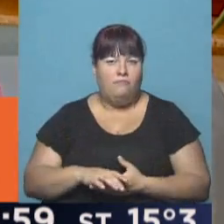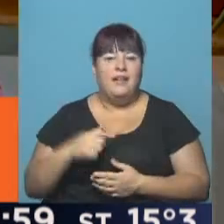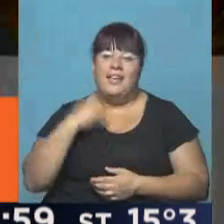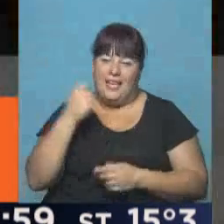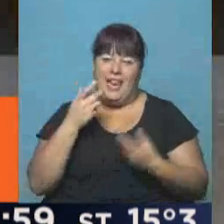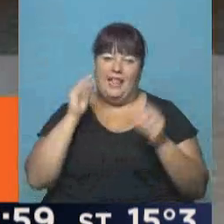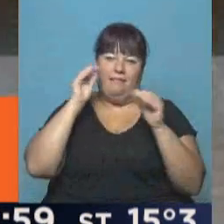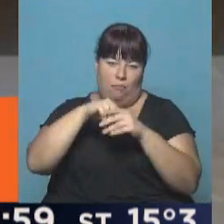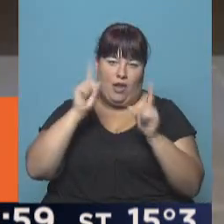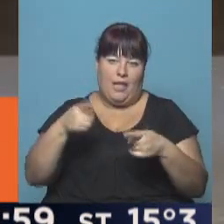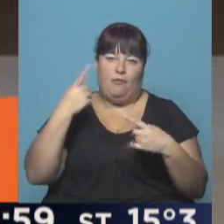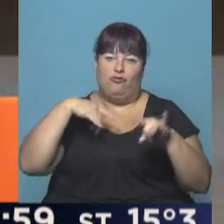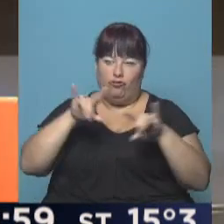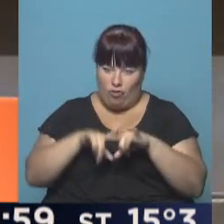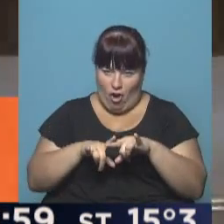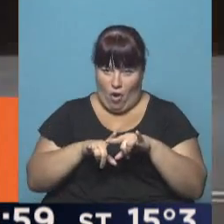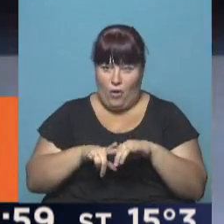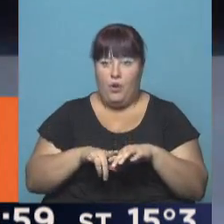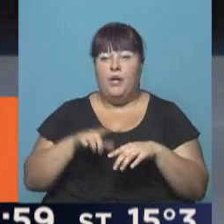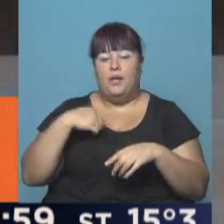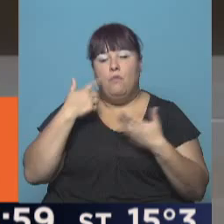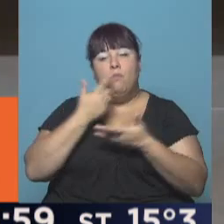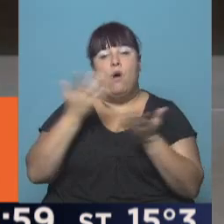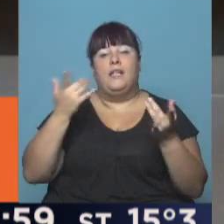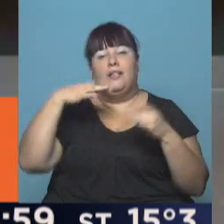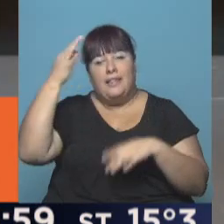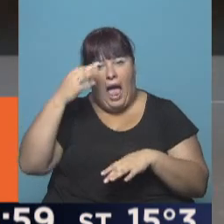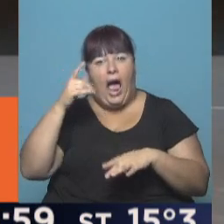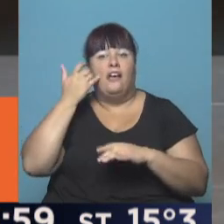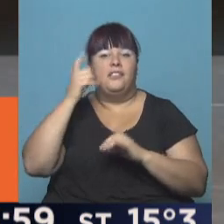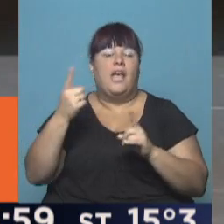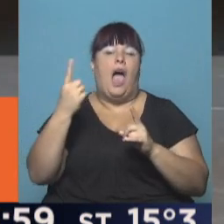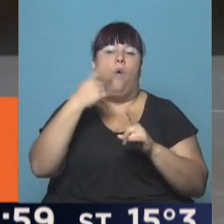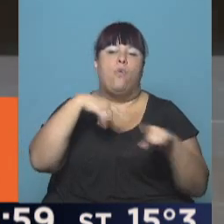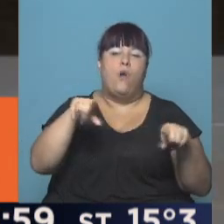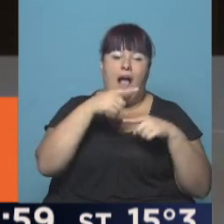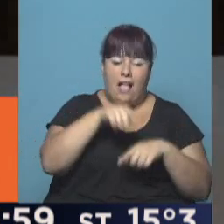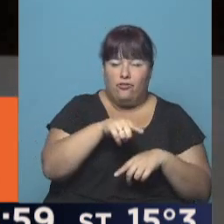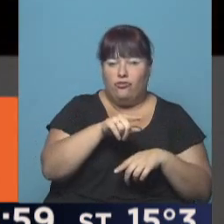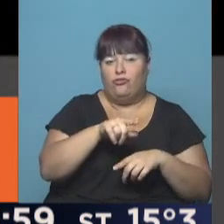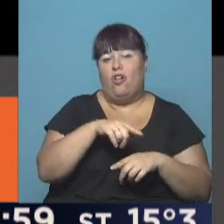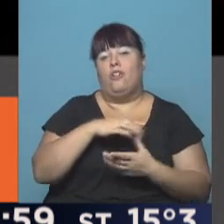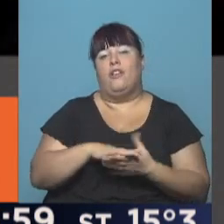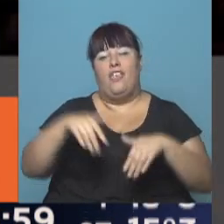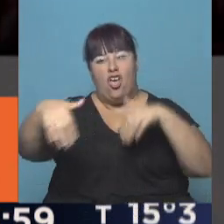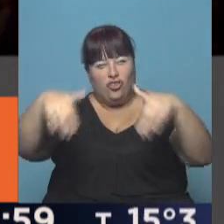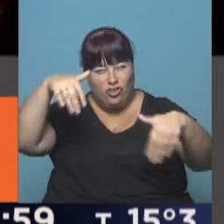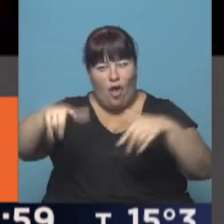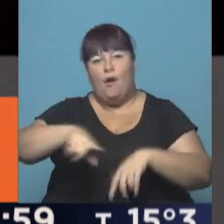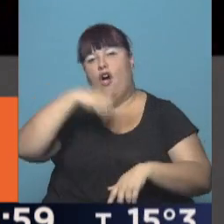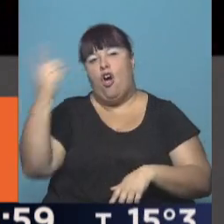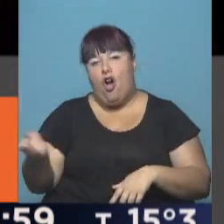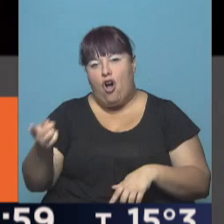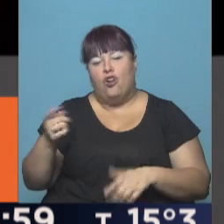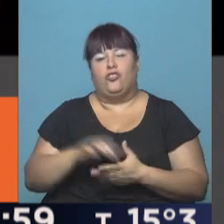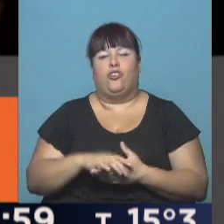querido aportarlas a este espectáculo. Hacemos una puesta de escena, pues eso, igual pasamos de un Thriller, pues el de los zombies, a un smooth criminal